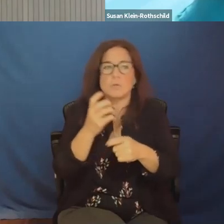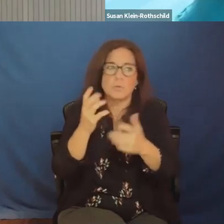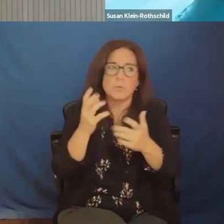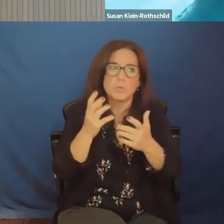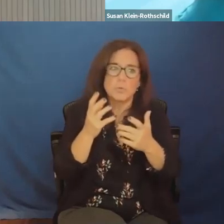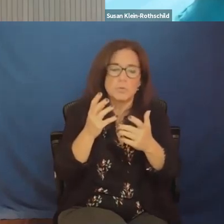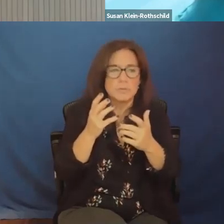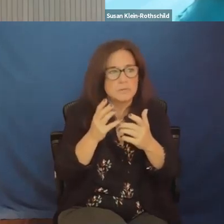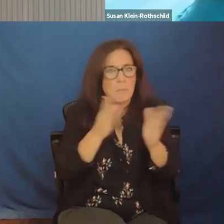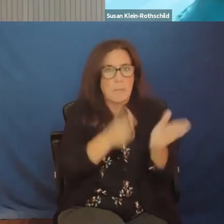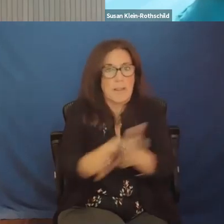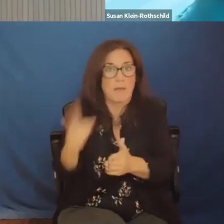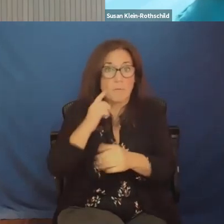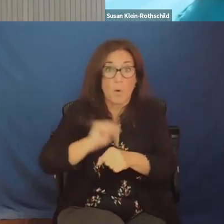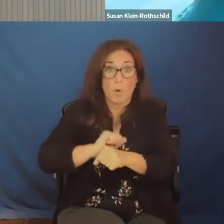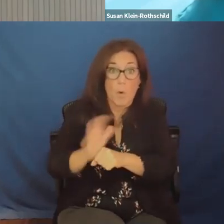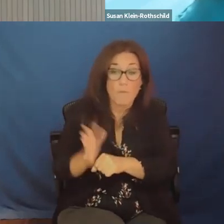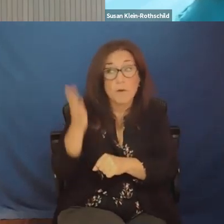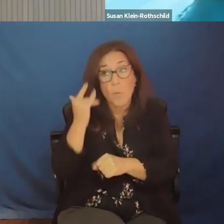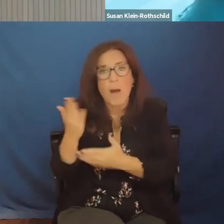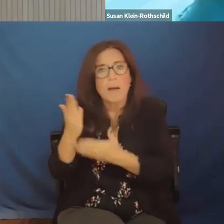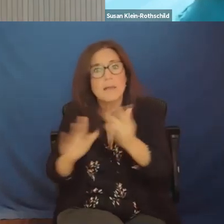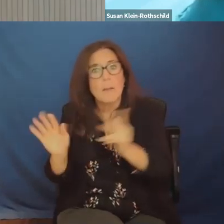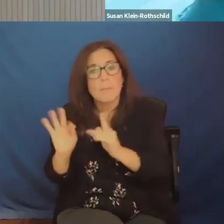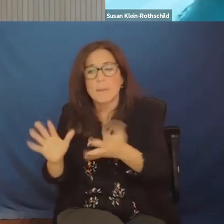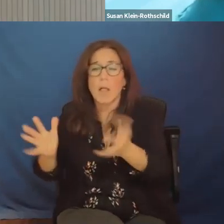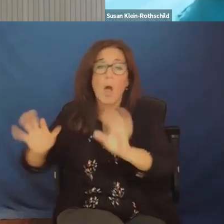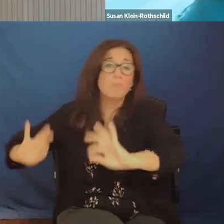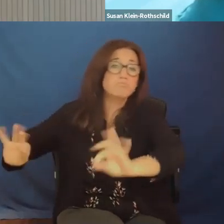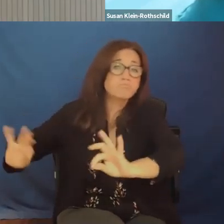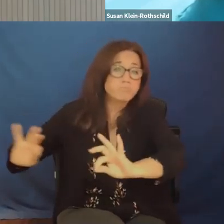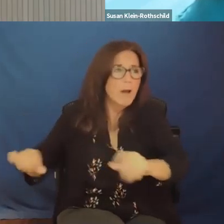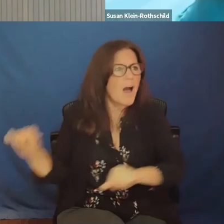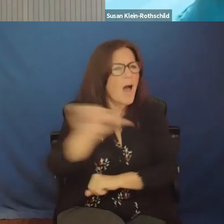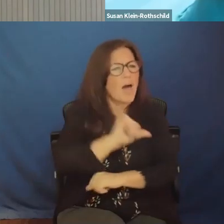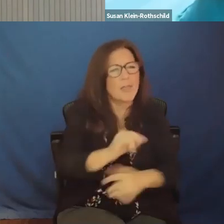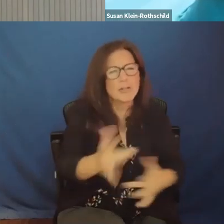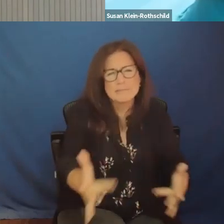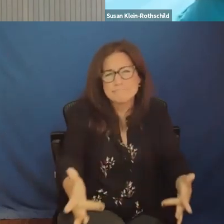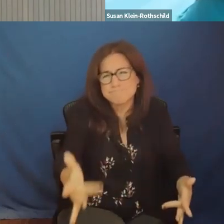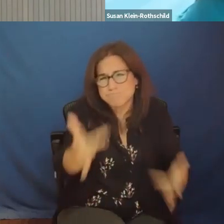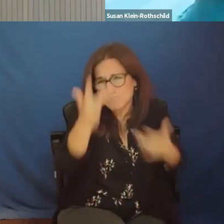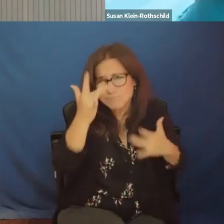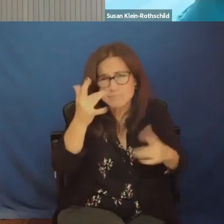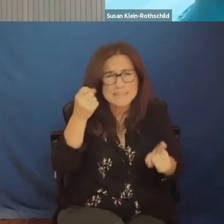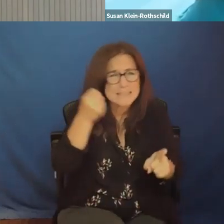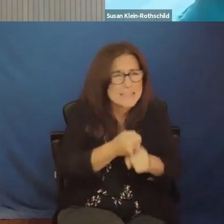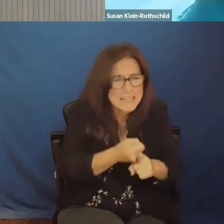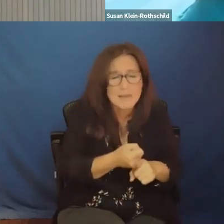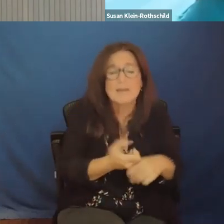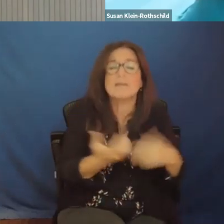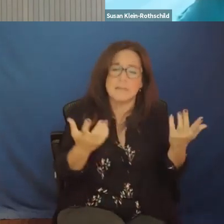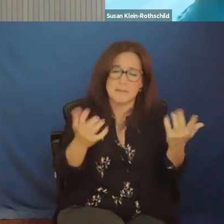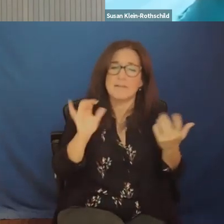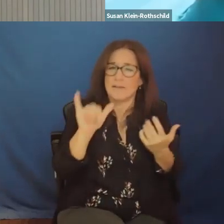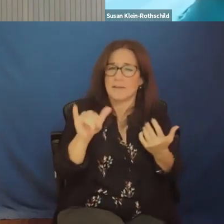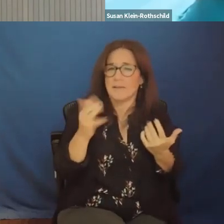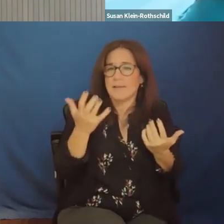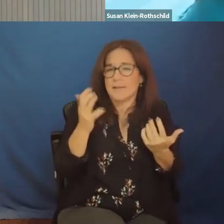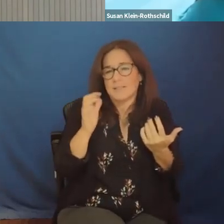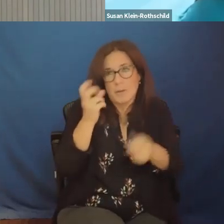porque lo que encontramos es que aquellos que están vacunados puede que les de kobe pero casi nunca se enferman demasiado